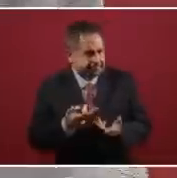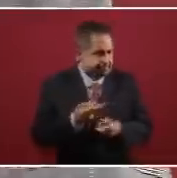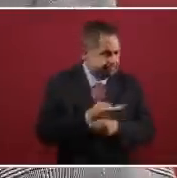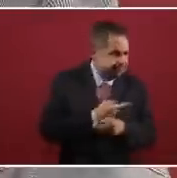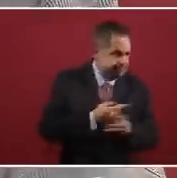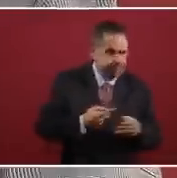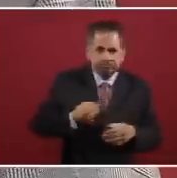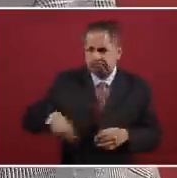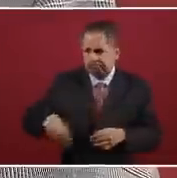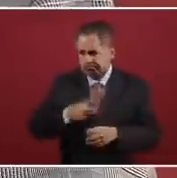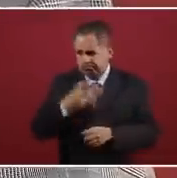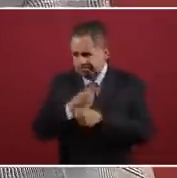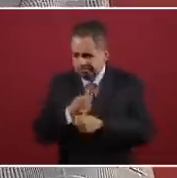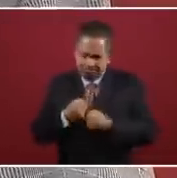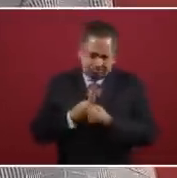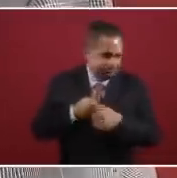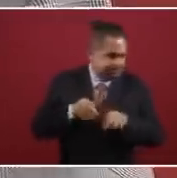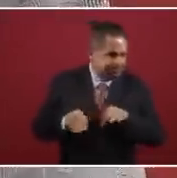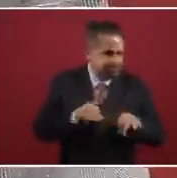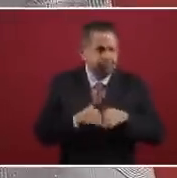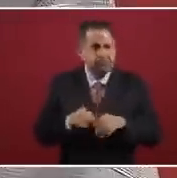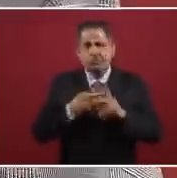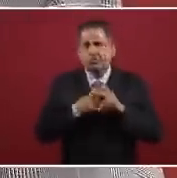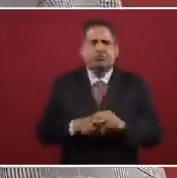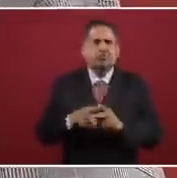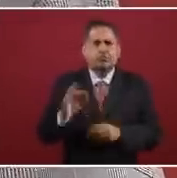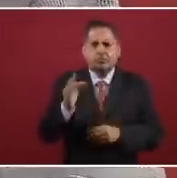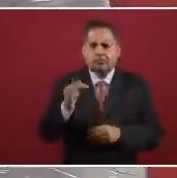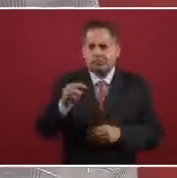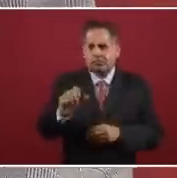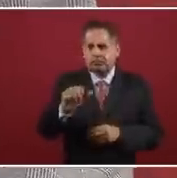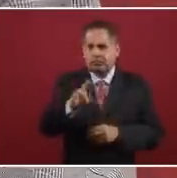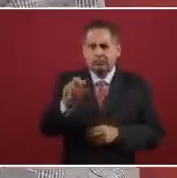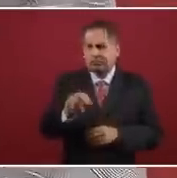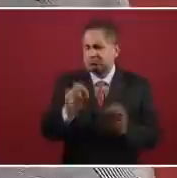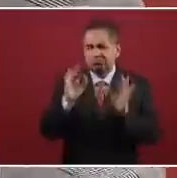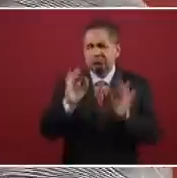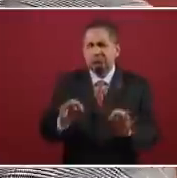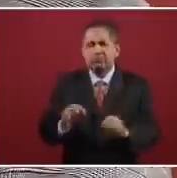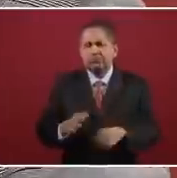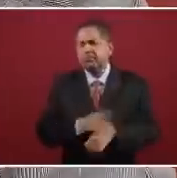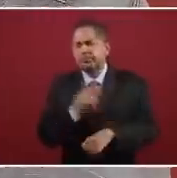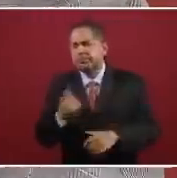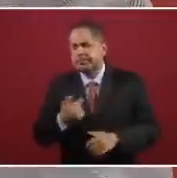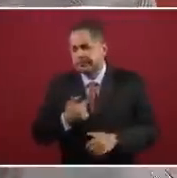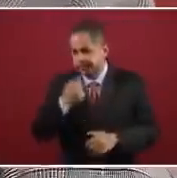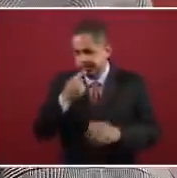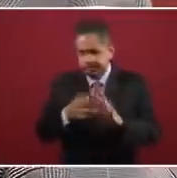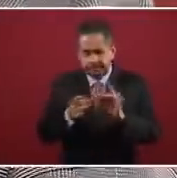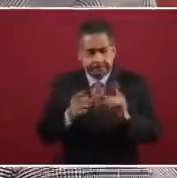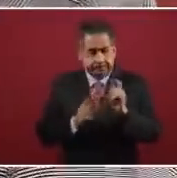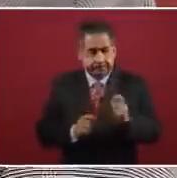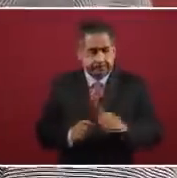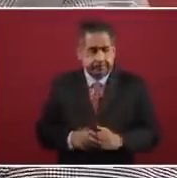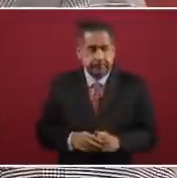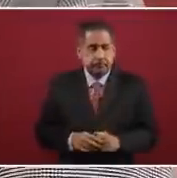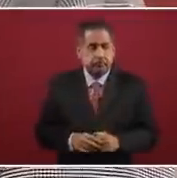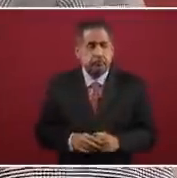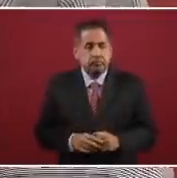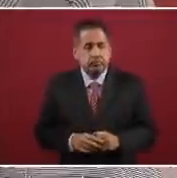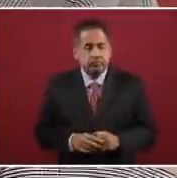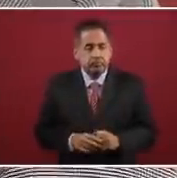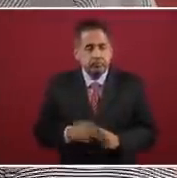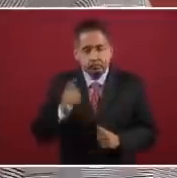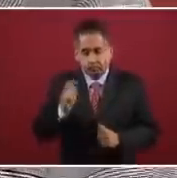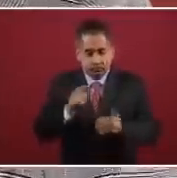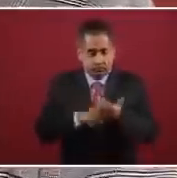reforzamos nuestro trabajo a partir de febrero y marzo. ¿Y por qué digo eso? Porque no solo